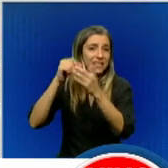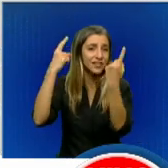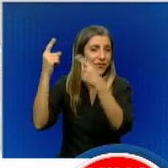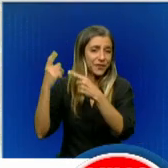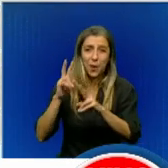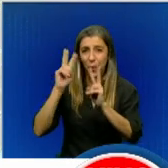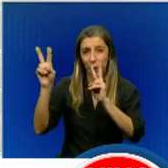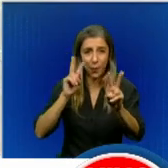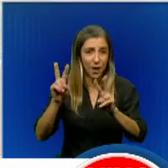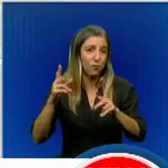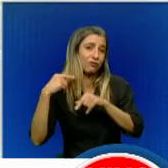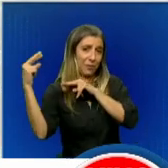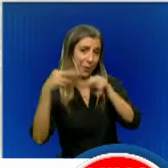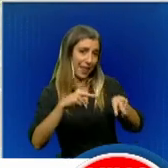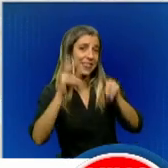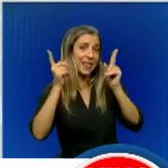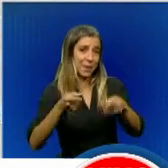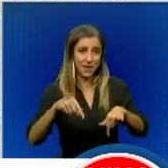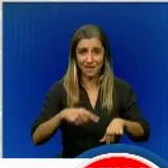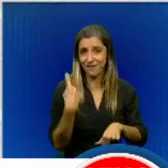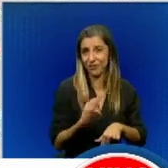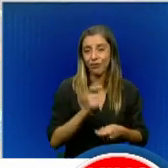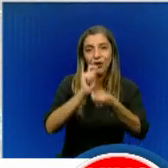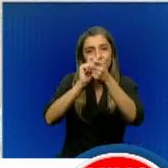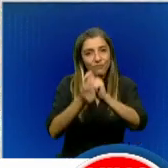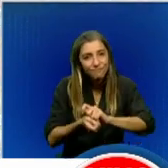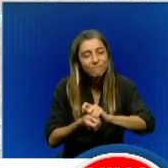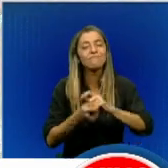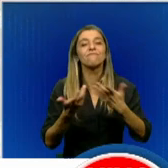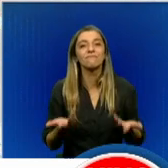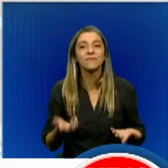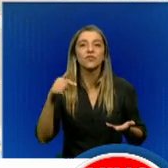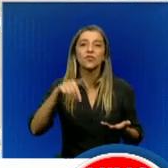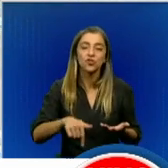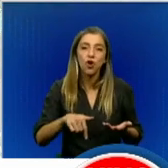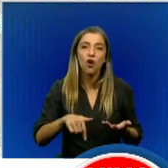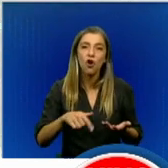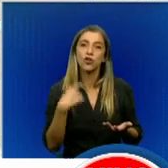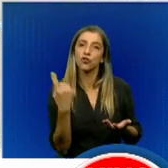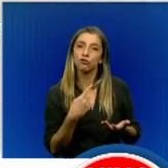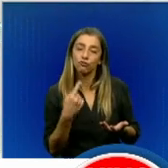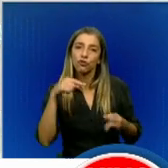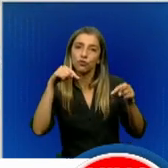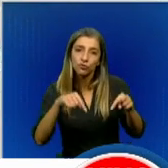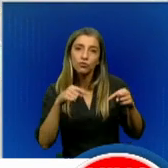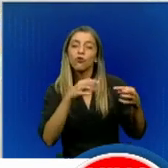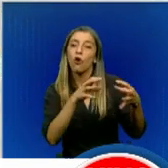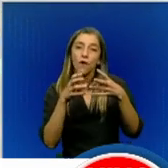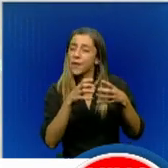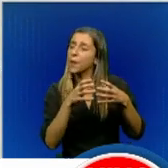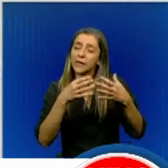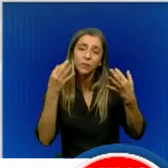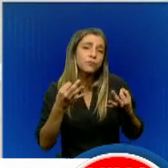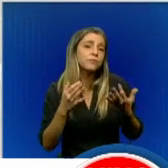presidente hoy estamos hoy estamos dando un paso